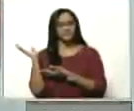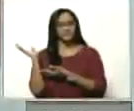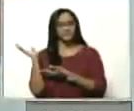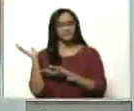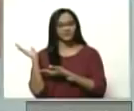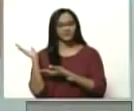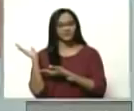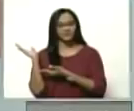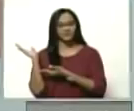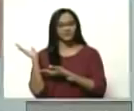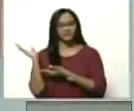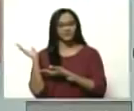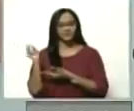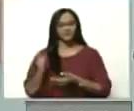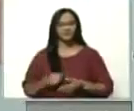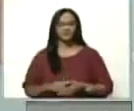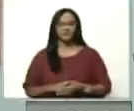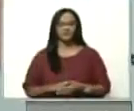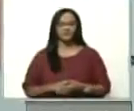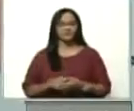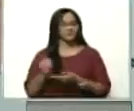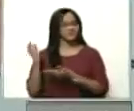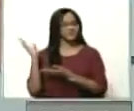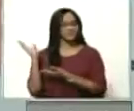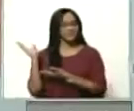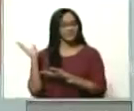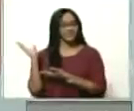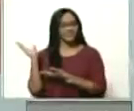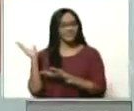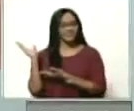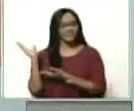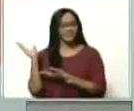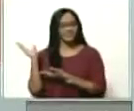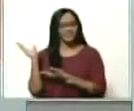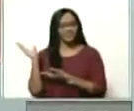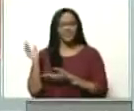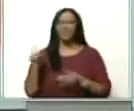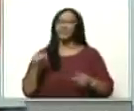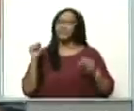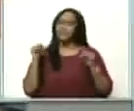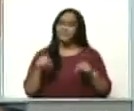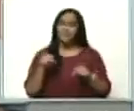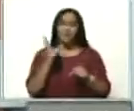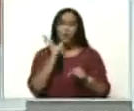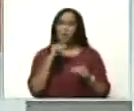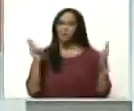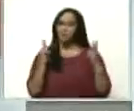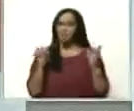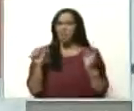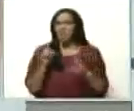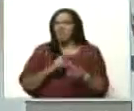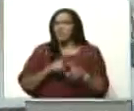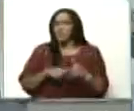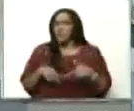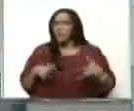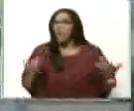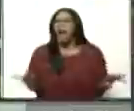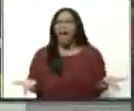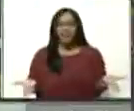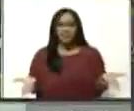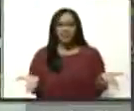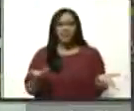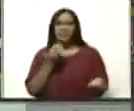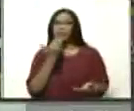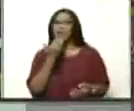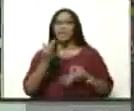Así, ¿ves? Así quedó. Si esto no es una victoria, díganme cuál es. Que alguien lo explique, ¿no?